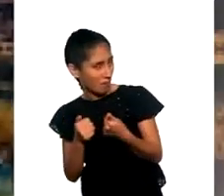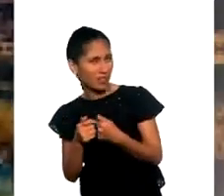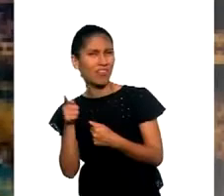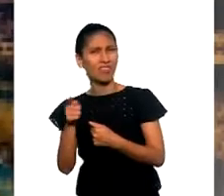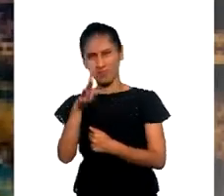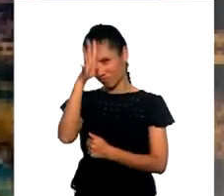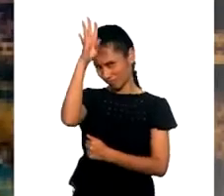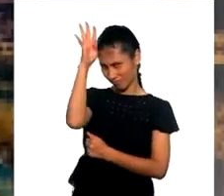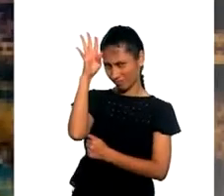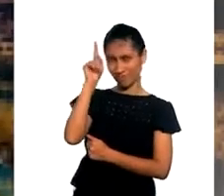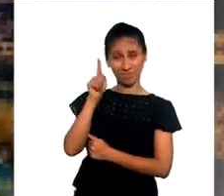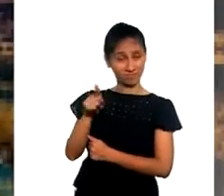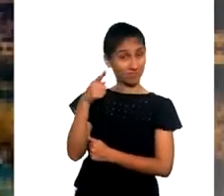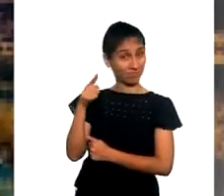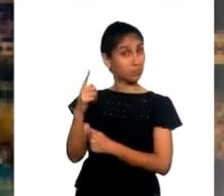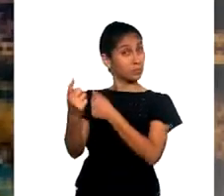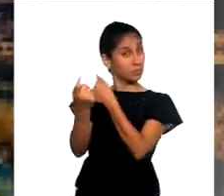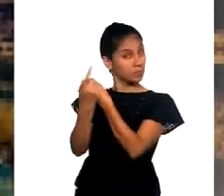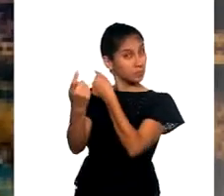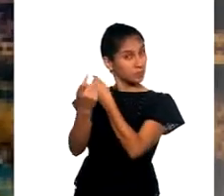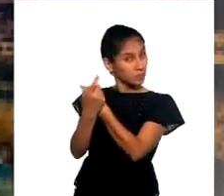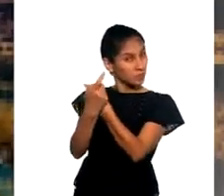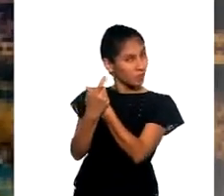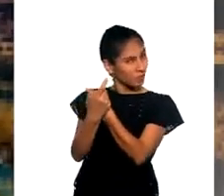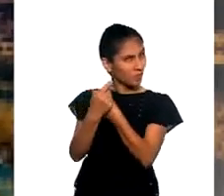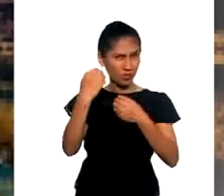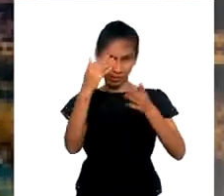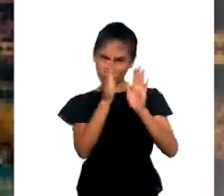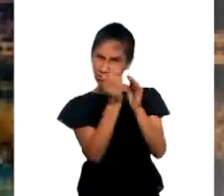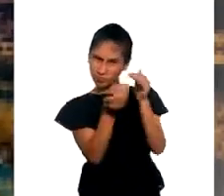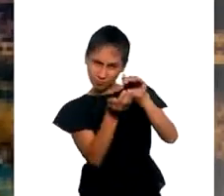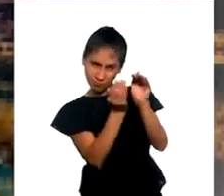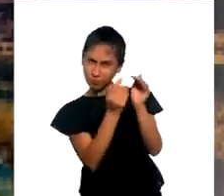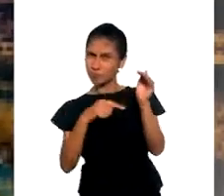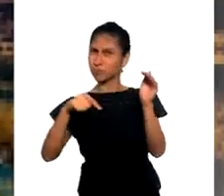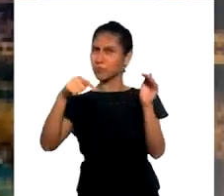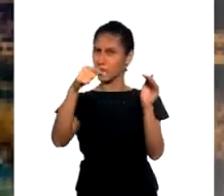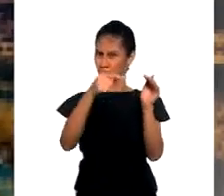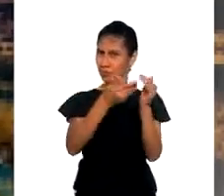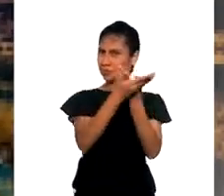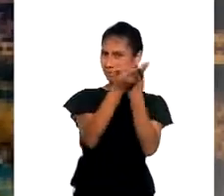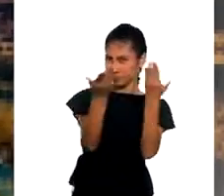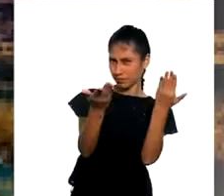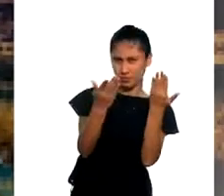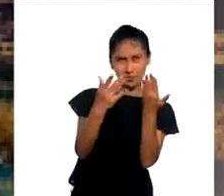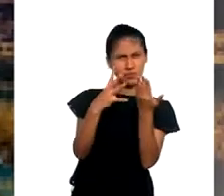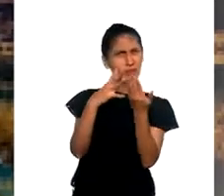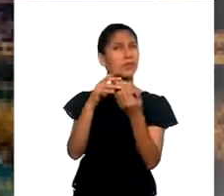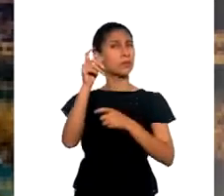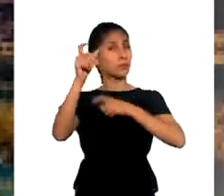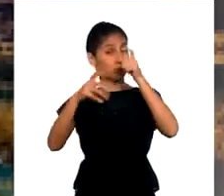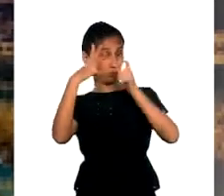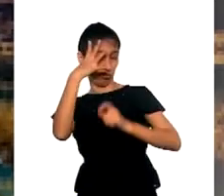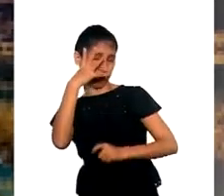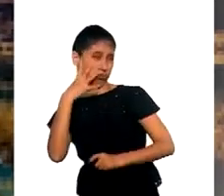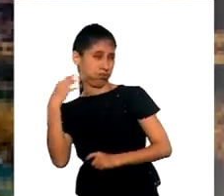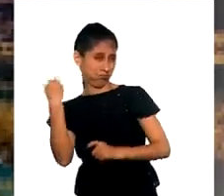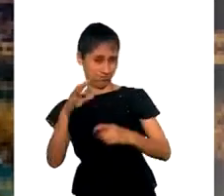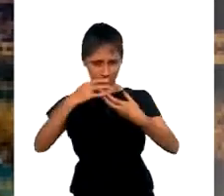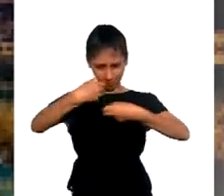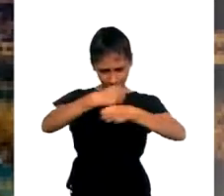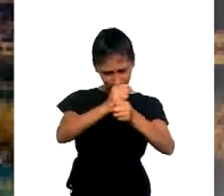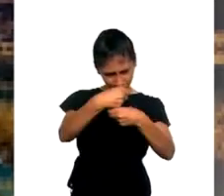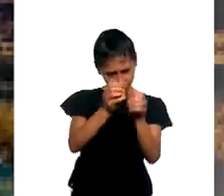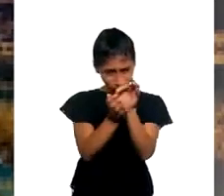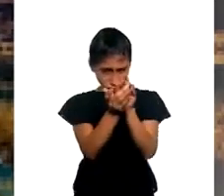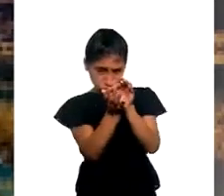gallo según las instrucciones del juego expertos y expertas se congregan y la